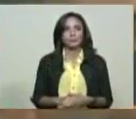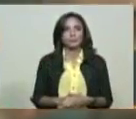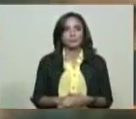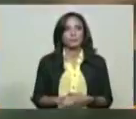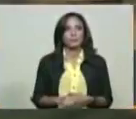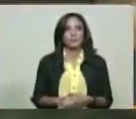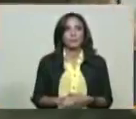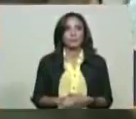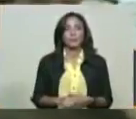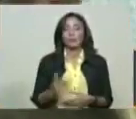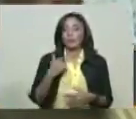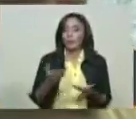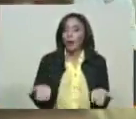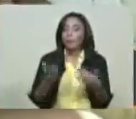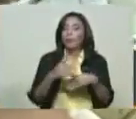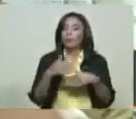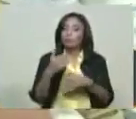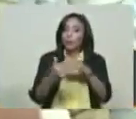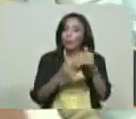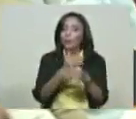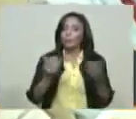debemos avanzar